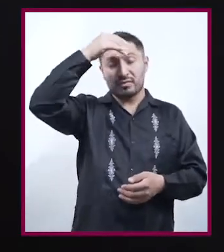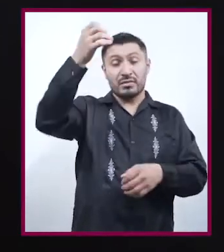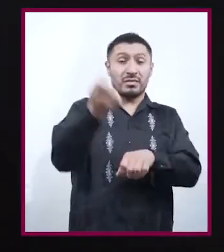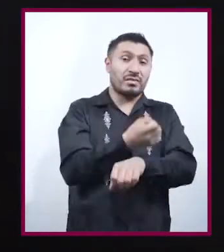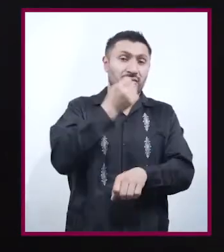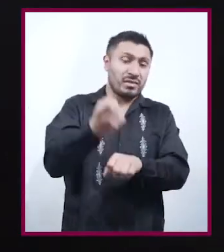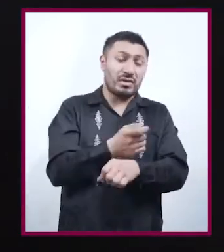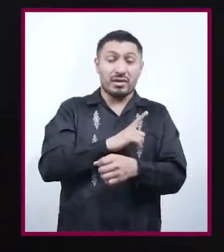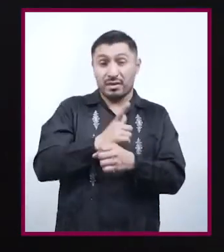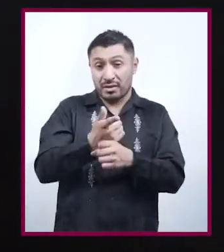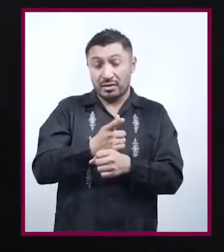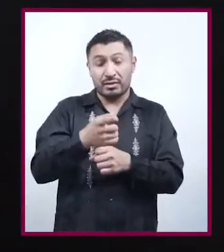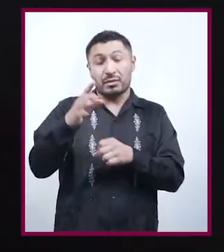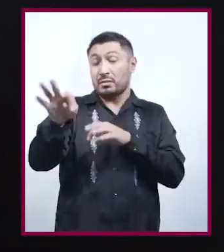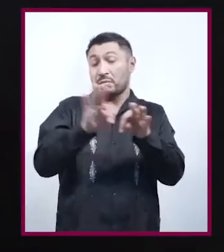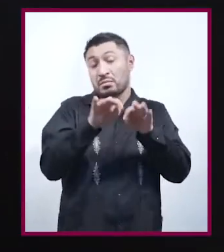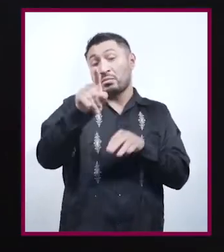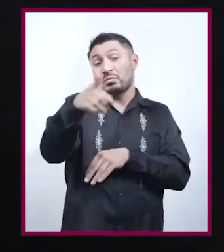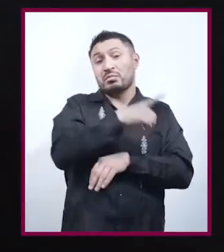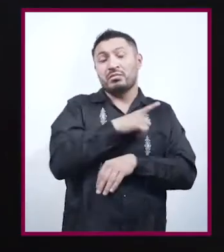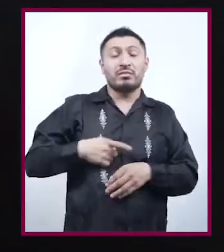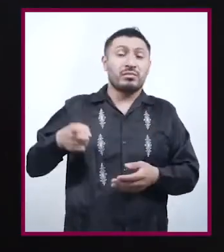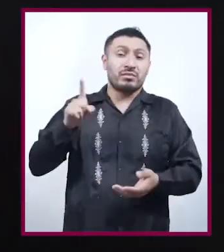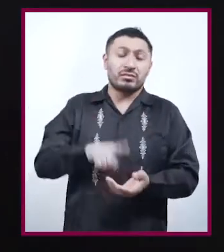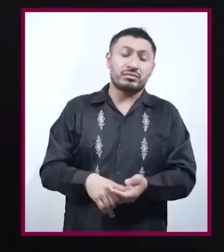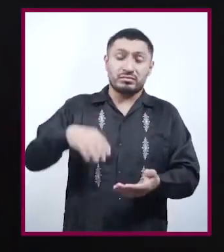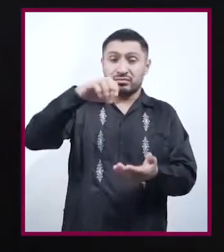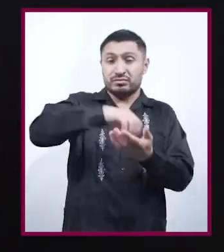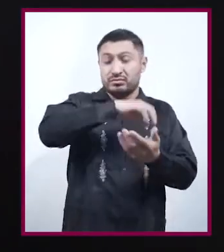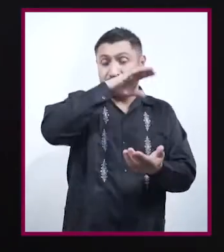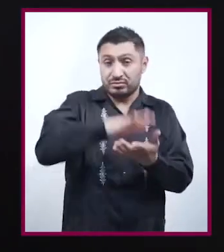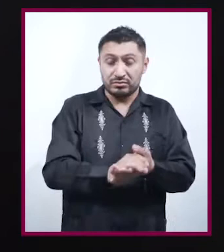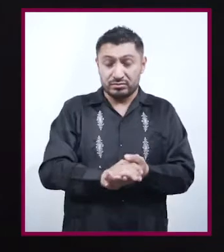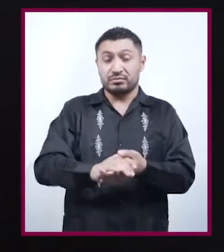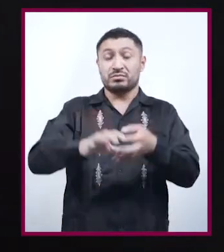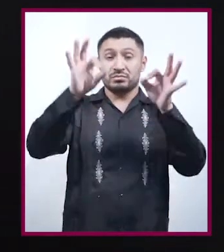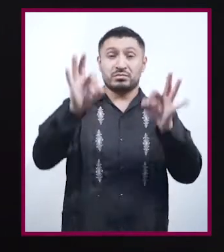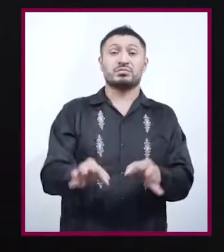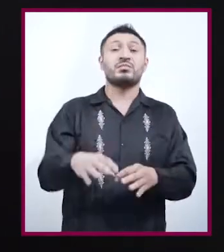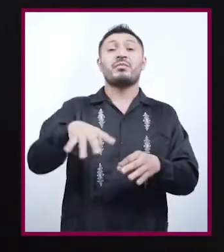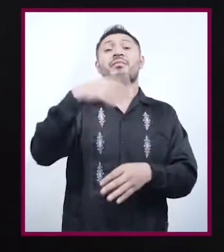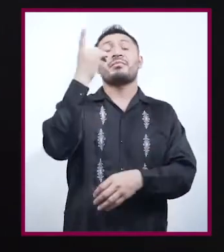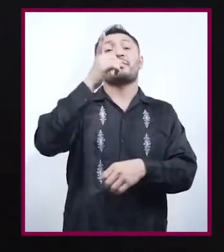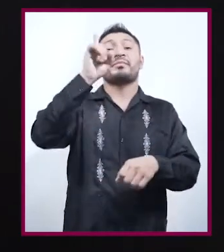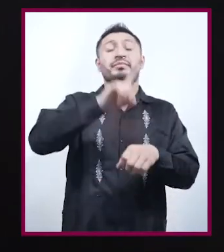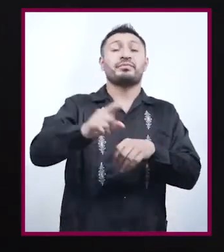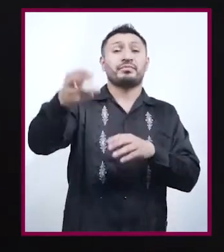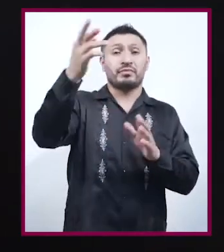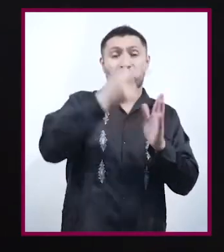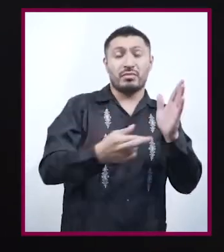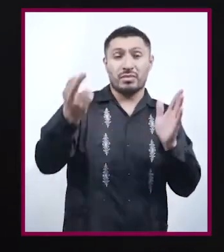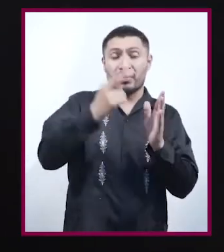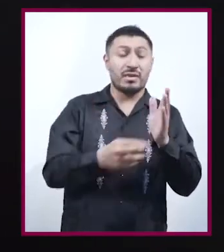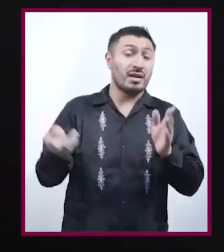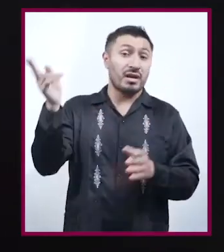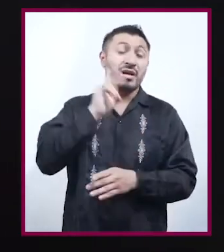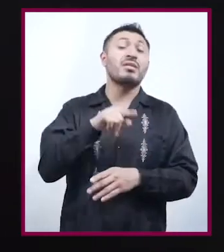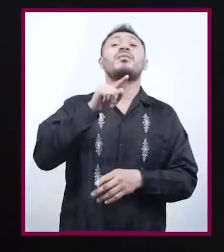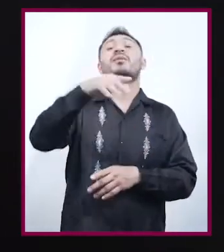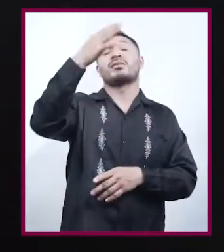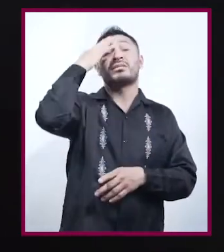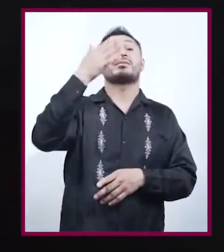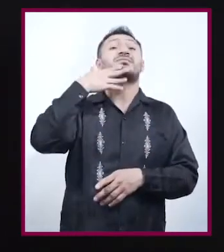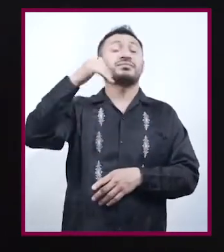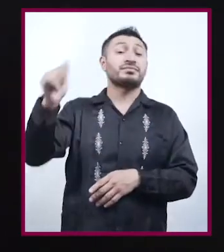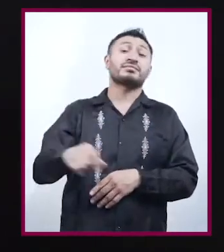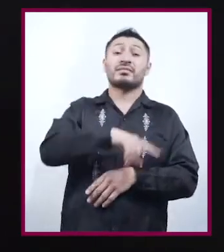Imagínate, para aprender el oficio de zapatero tenías que provenir de un matrimonio virtuoso, pasar 14 días en un taller para poner